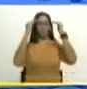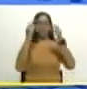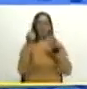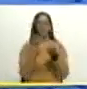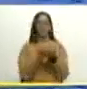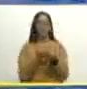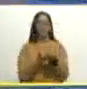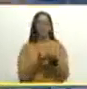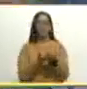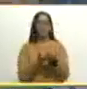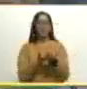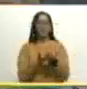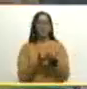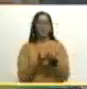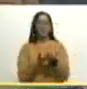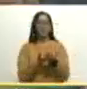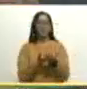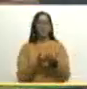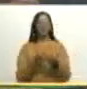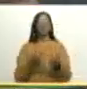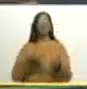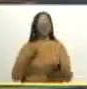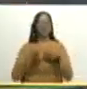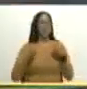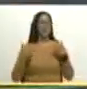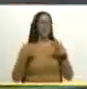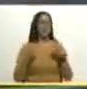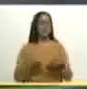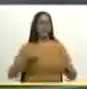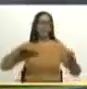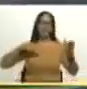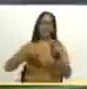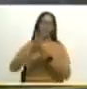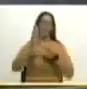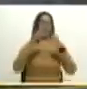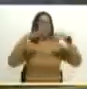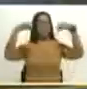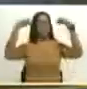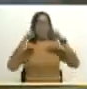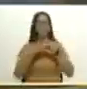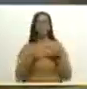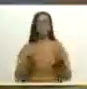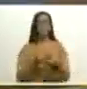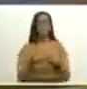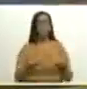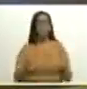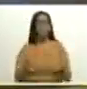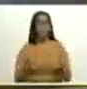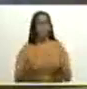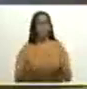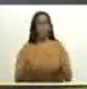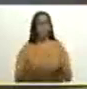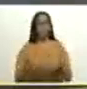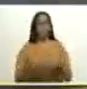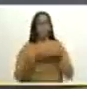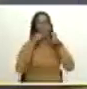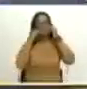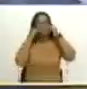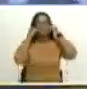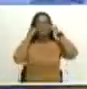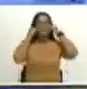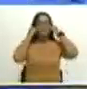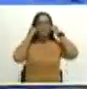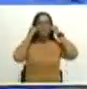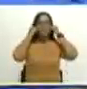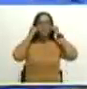económica, que no vamos a poder hacer. Ahí sí vamos a llegar a la luna, pero entre todos. ¿Ah?